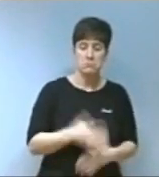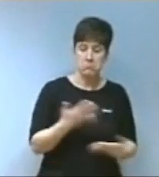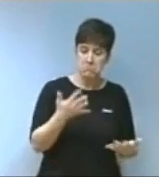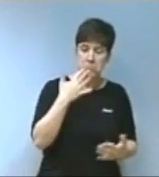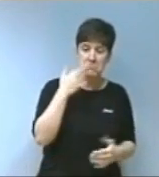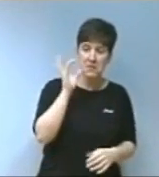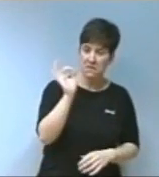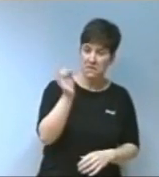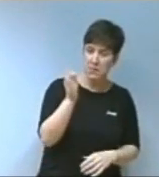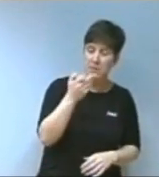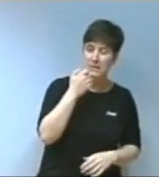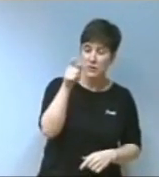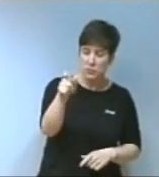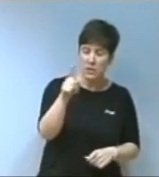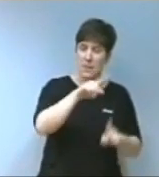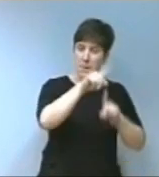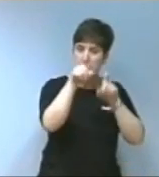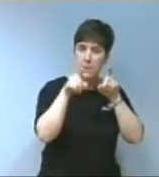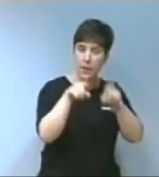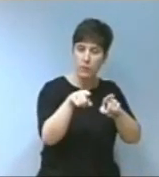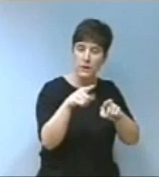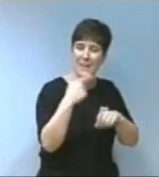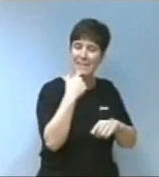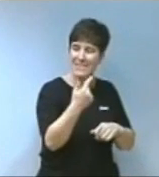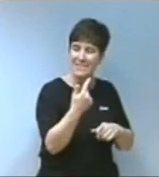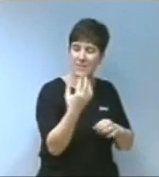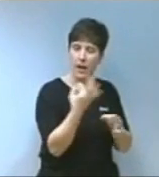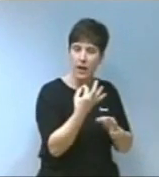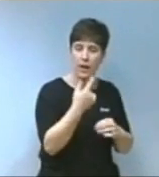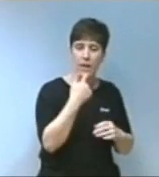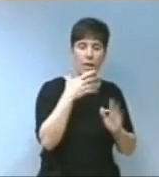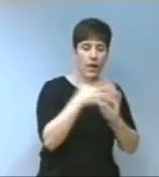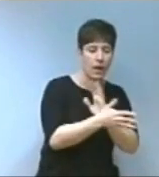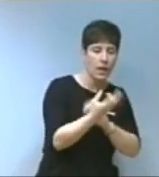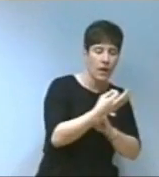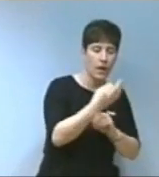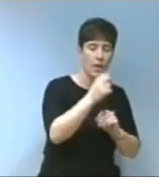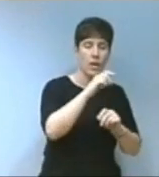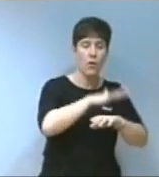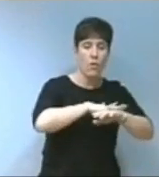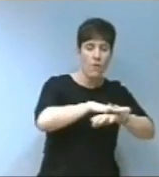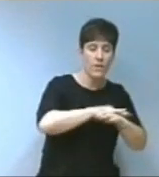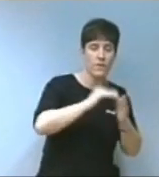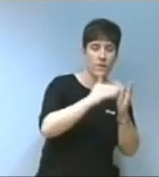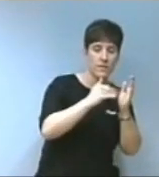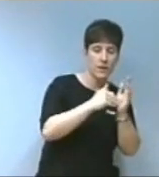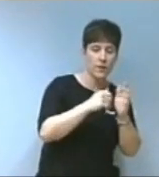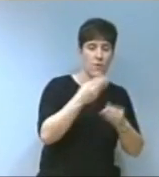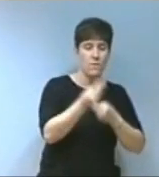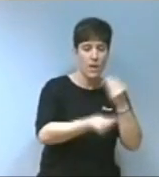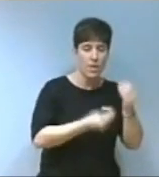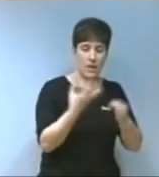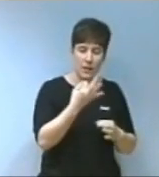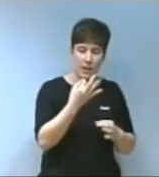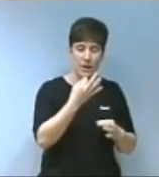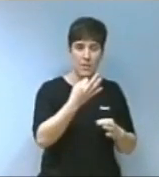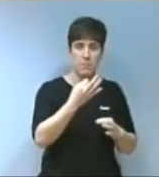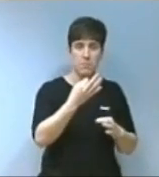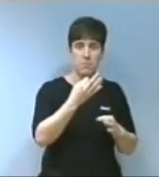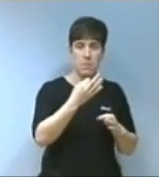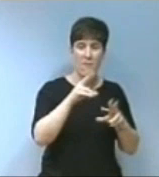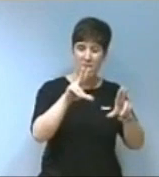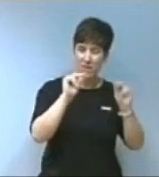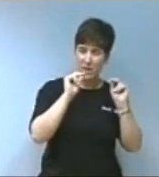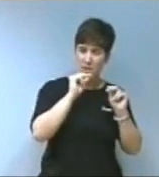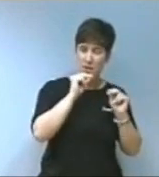cuando está planteando esta pregunta quiere decir que el gobierno valenciano va a dejar en algún momento de reivindicar todo aquello